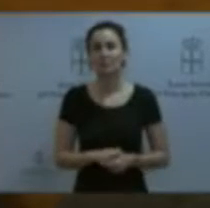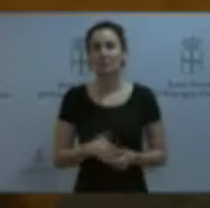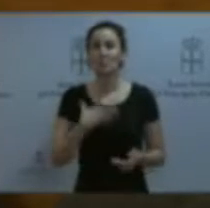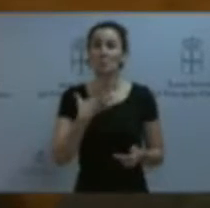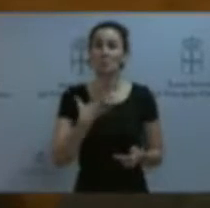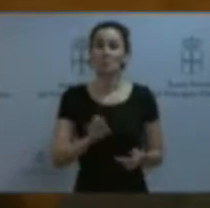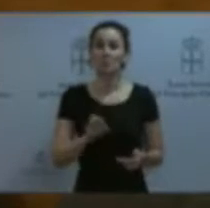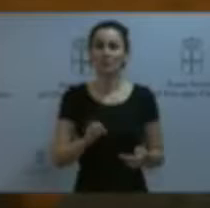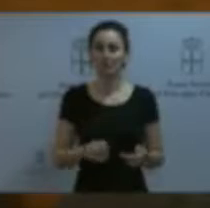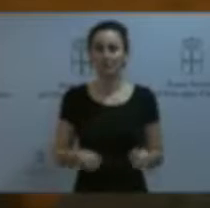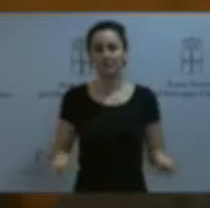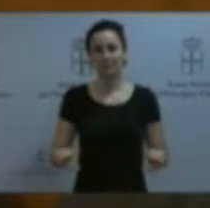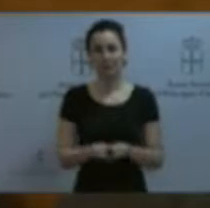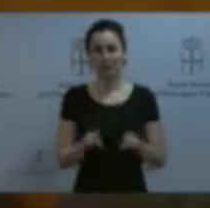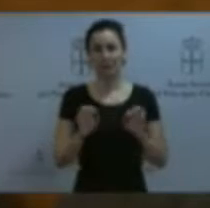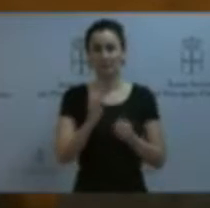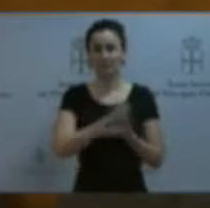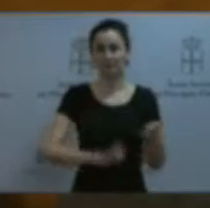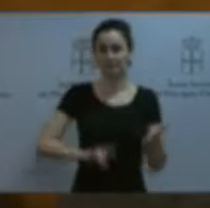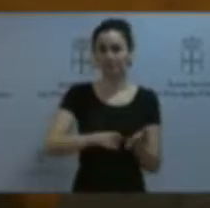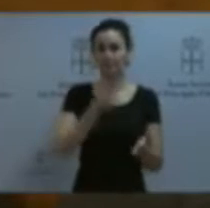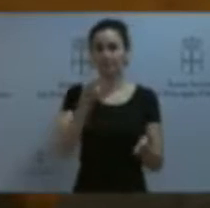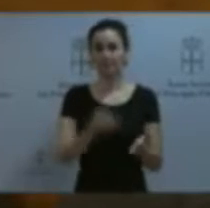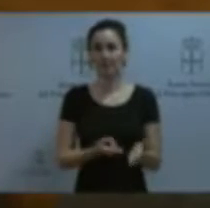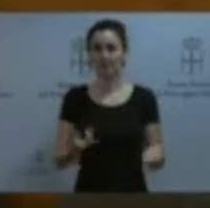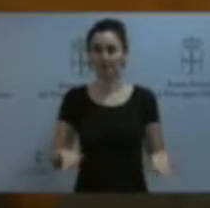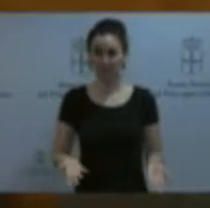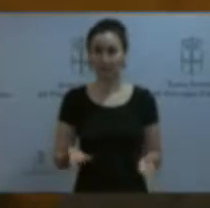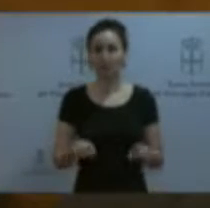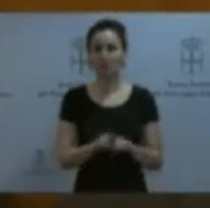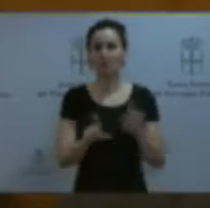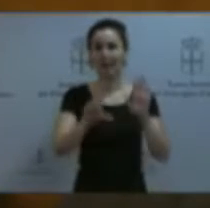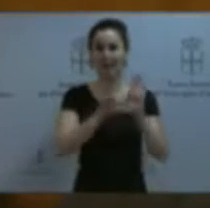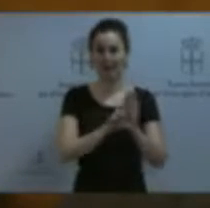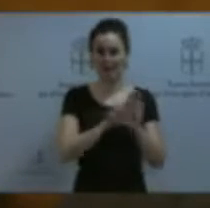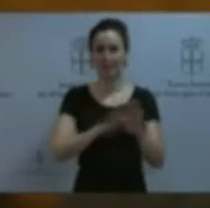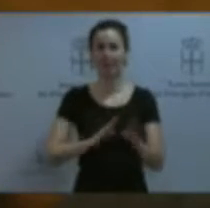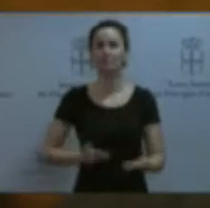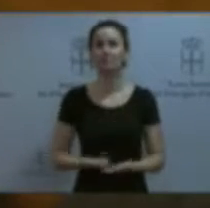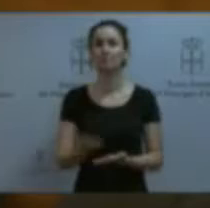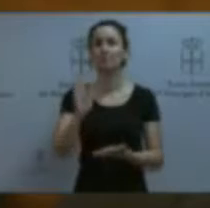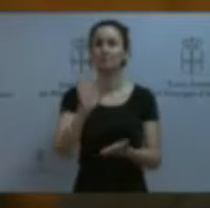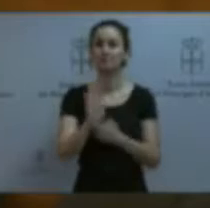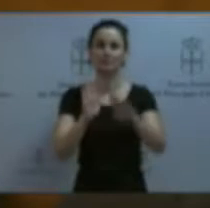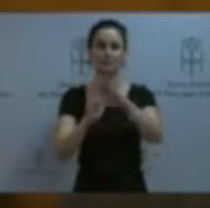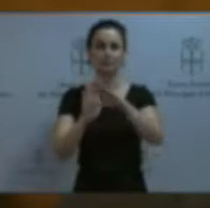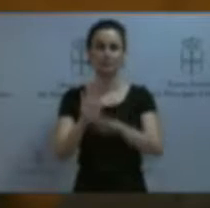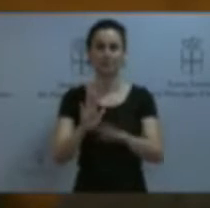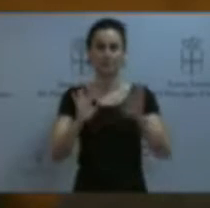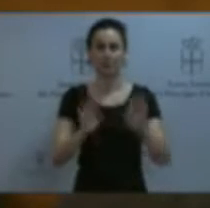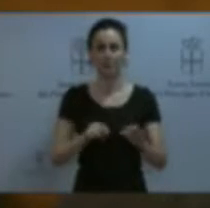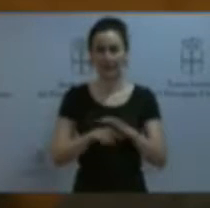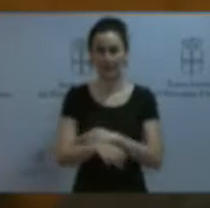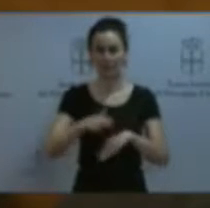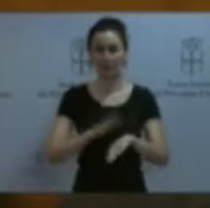y cuenta con los pertinentes informes técnicos que consideren ajustada a la legalidad la propuesta. Es decir, la tramitación para la implantación